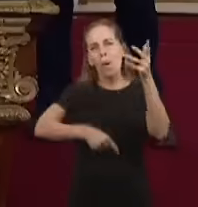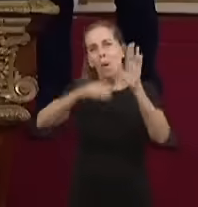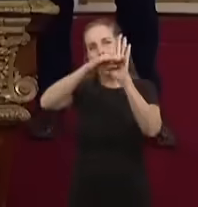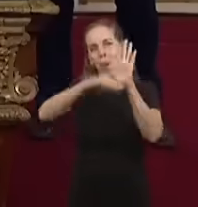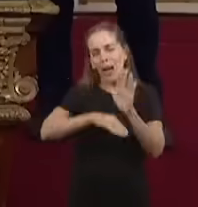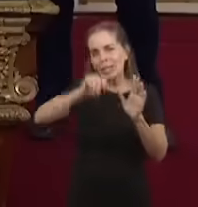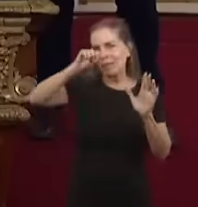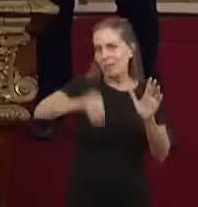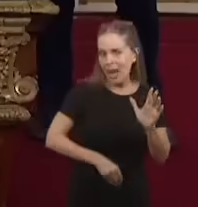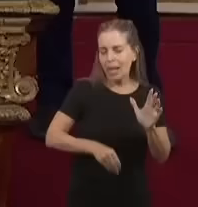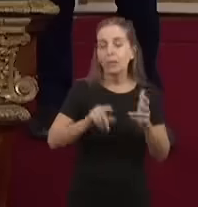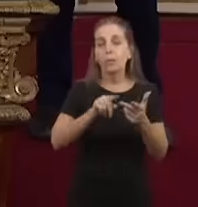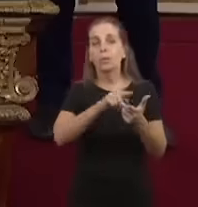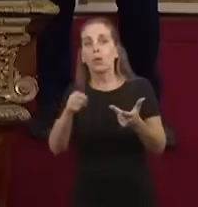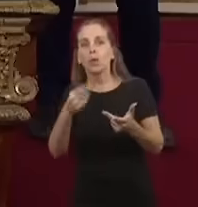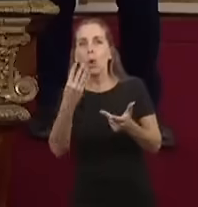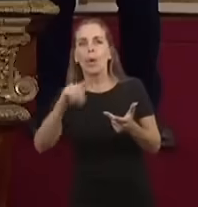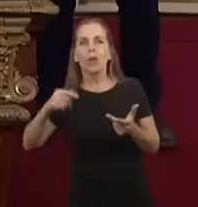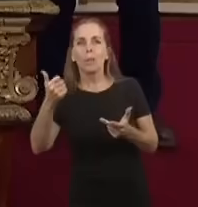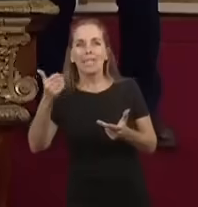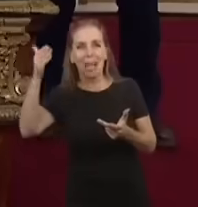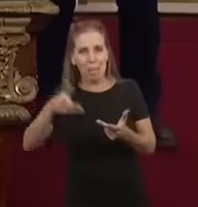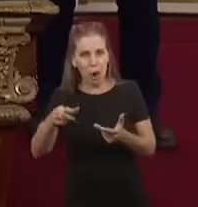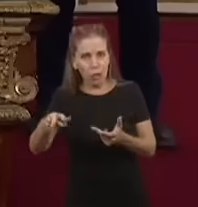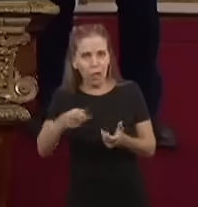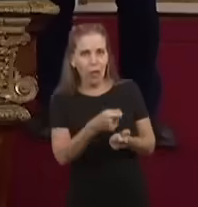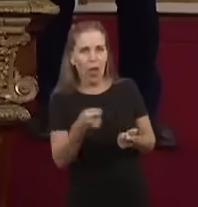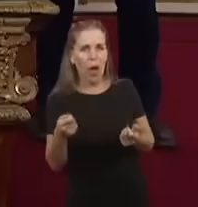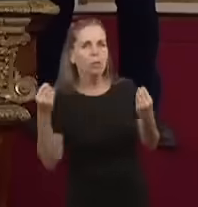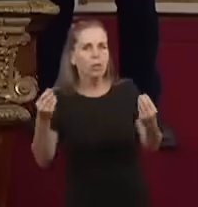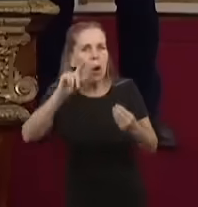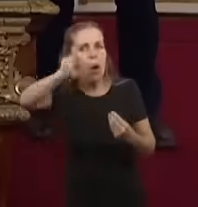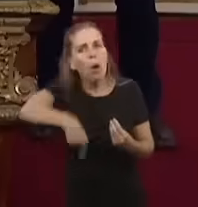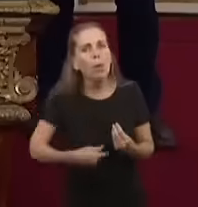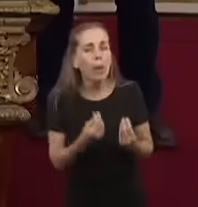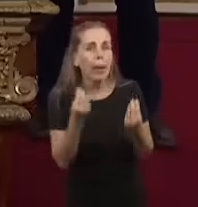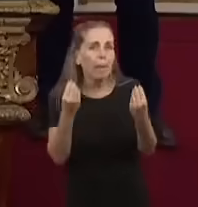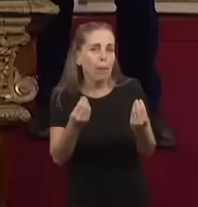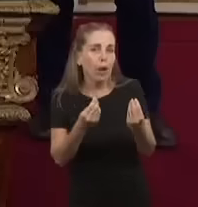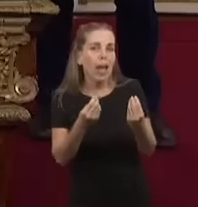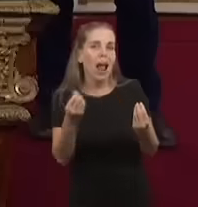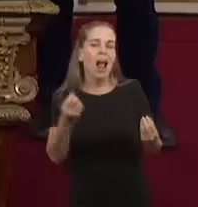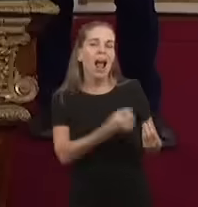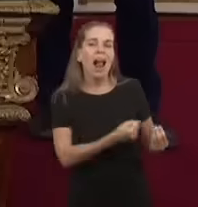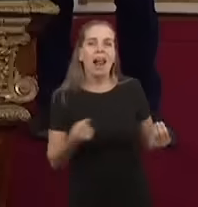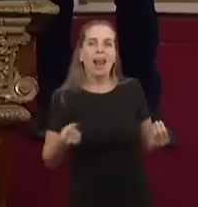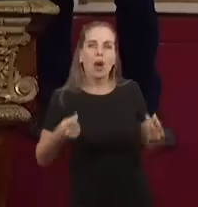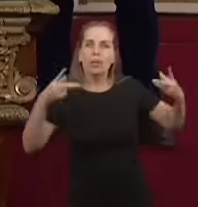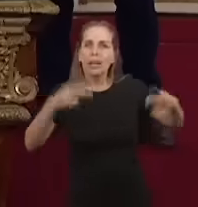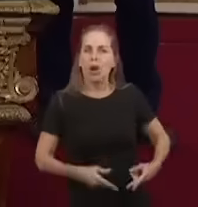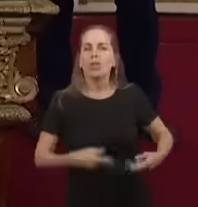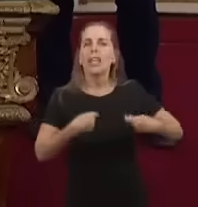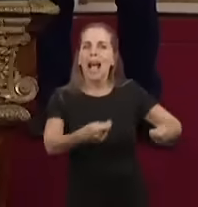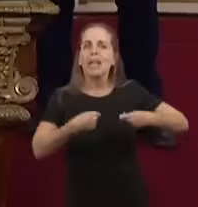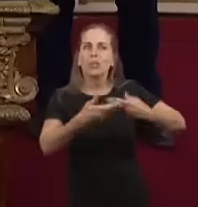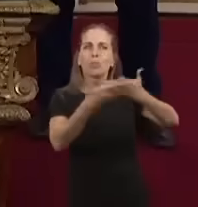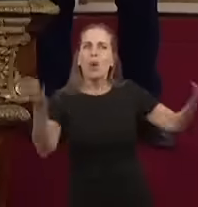com 4 6% de ajuste que hemos logrado se debe íntegramente al recorte del gasto público que la política utilizaba